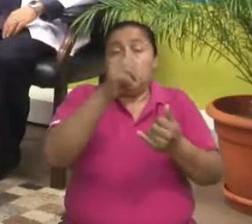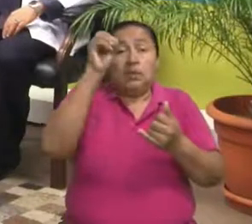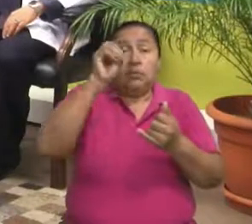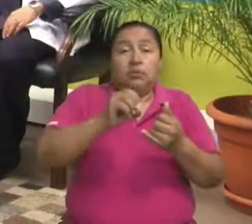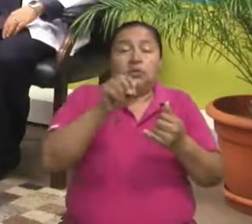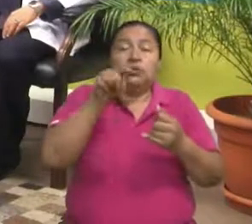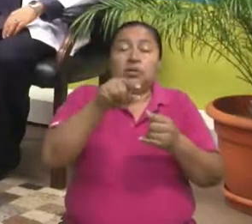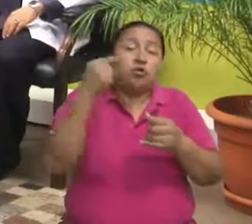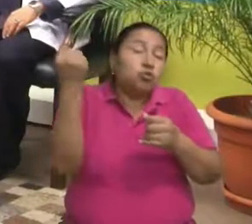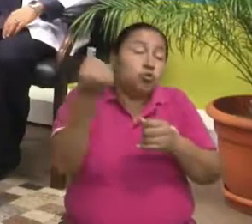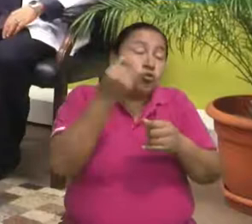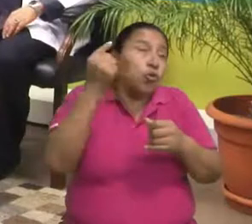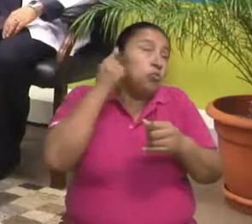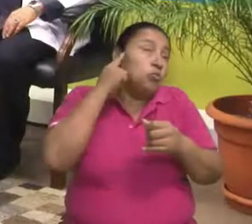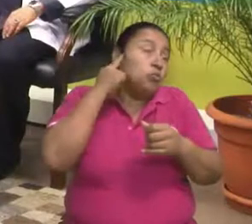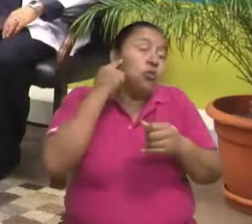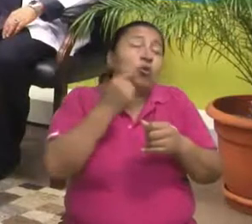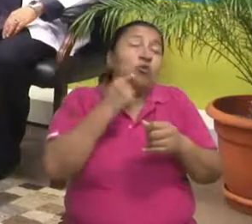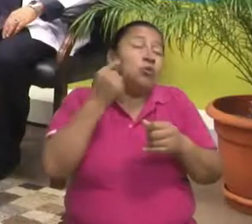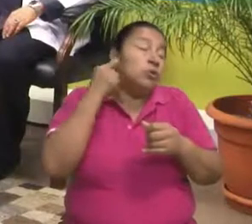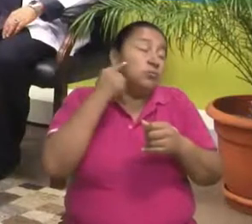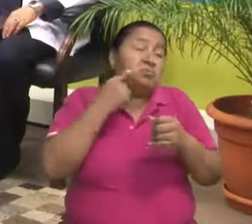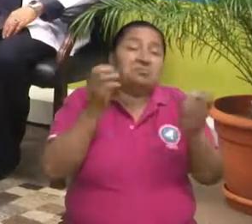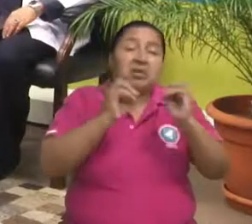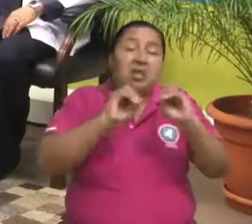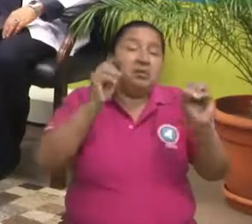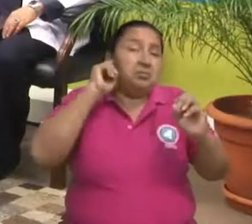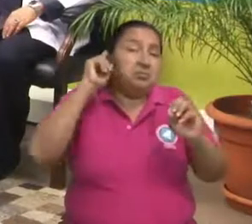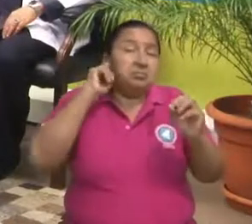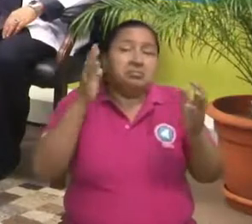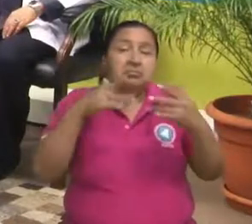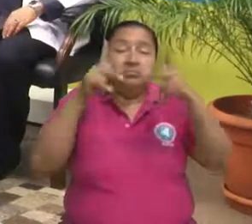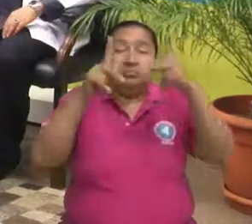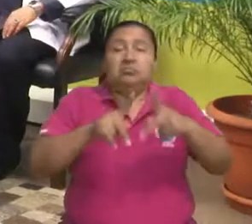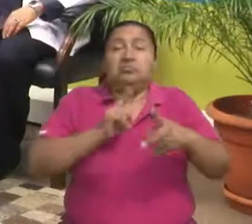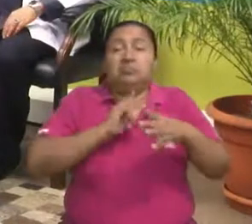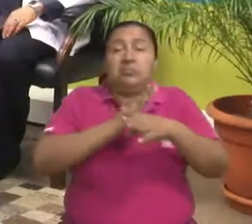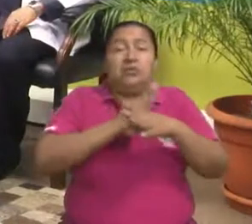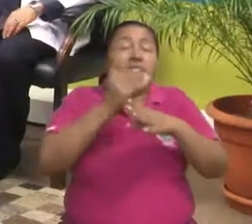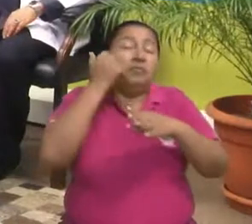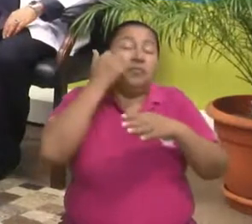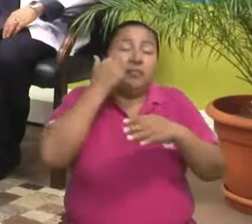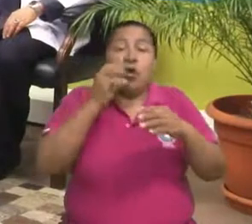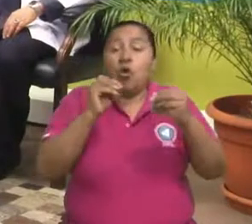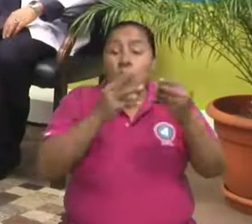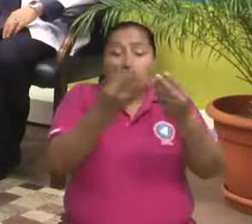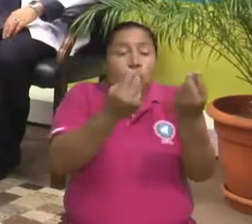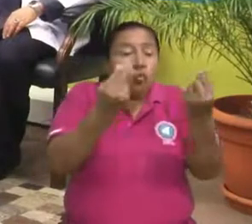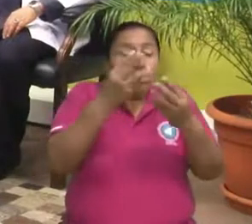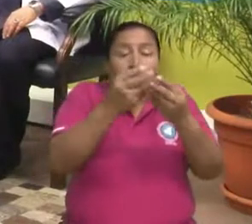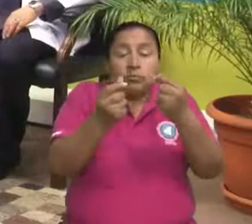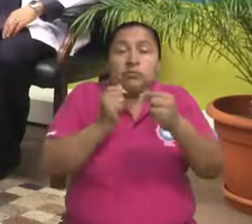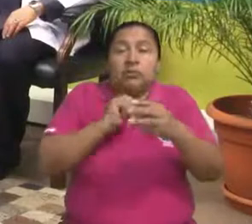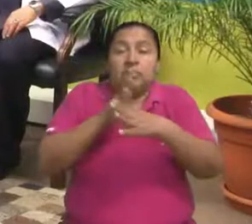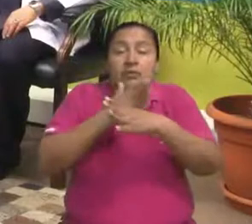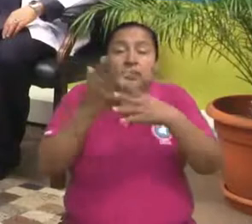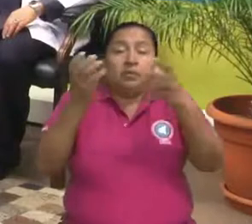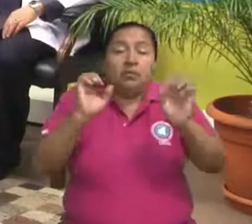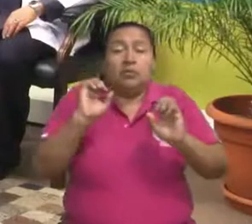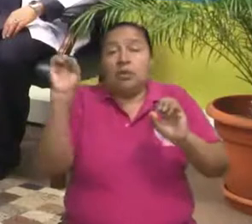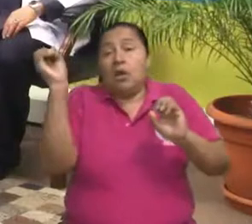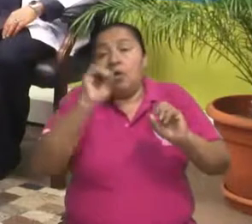el 70% es por infecciones o manipulación del oído o